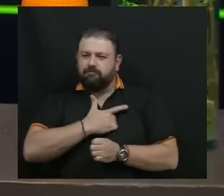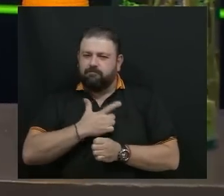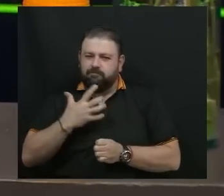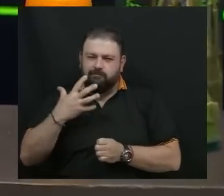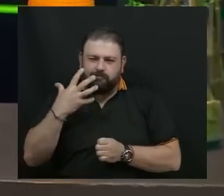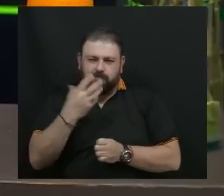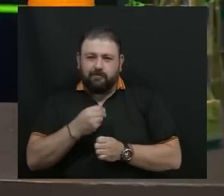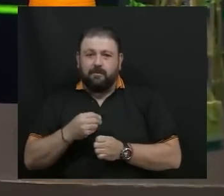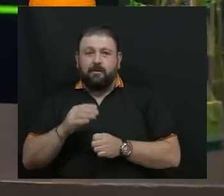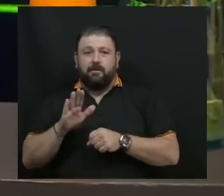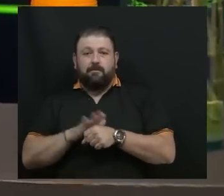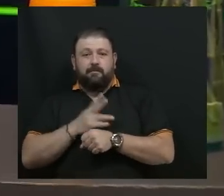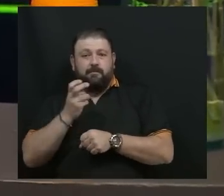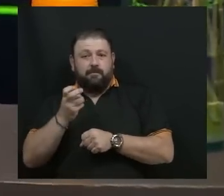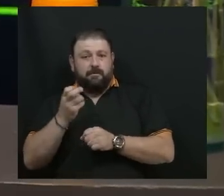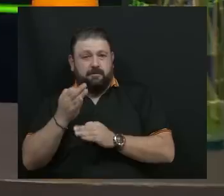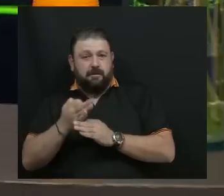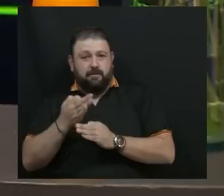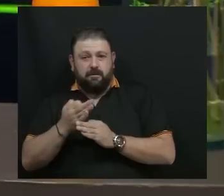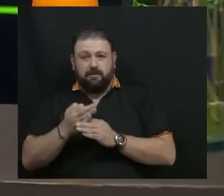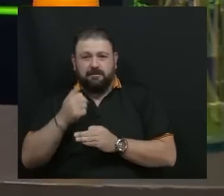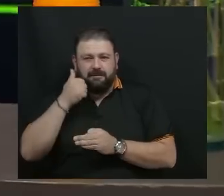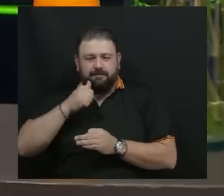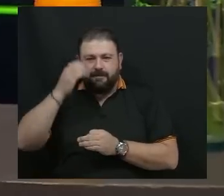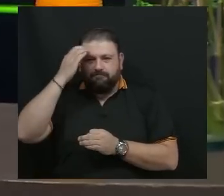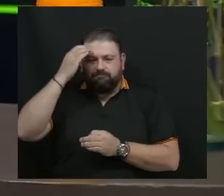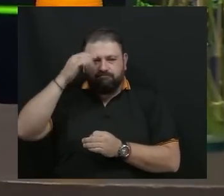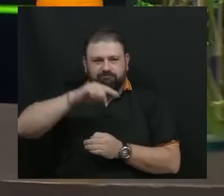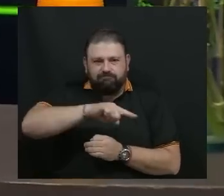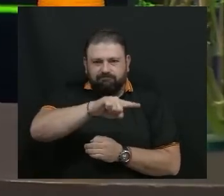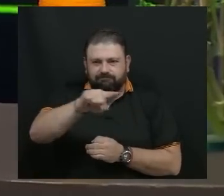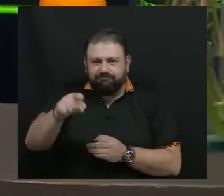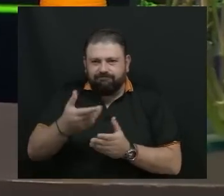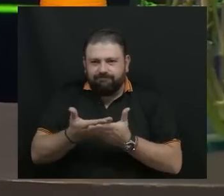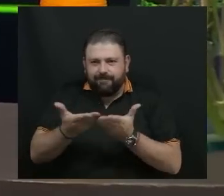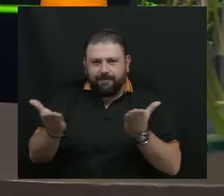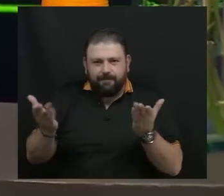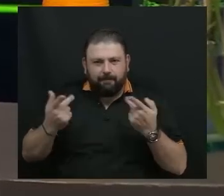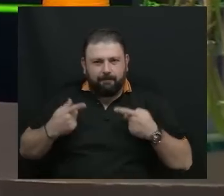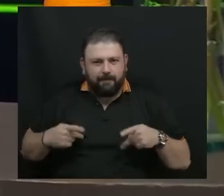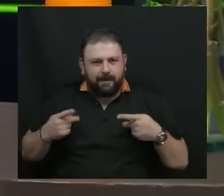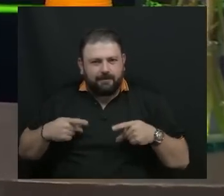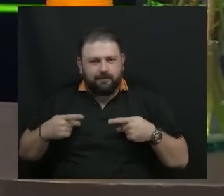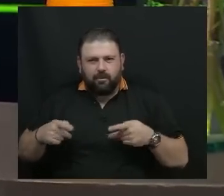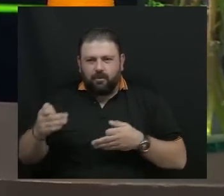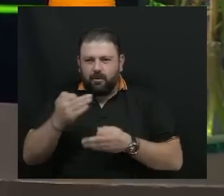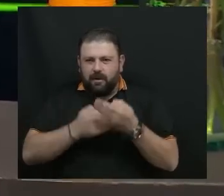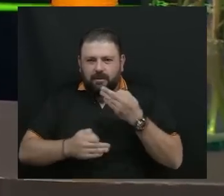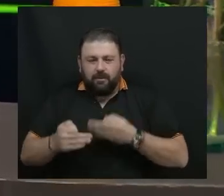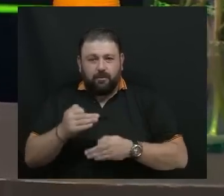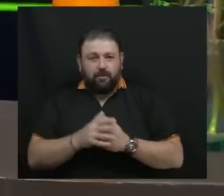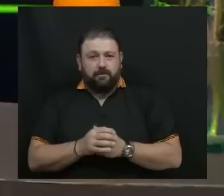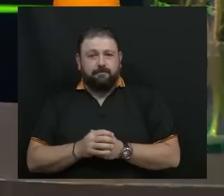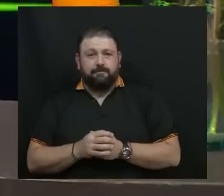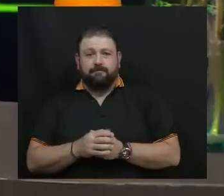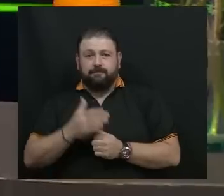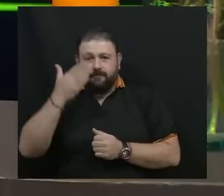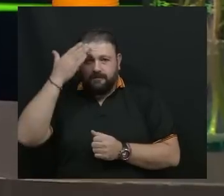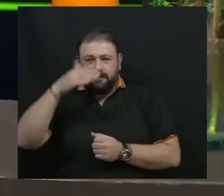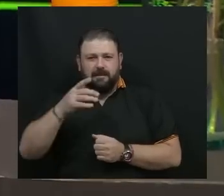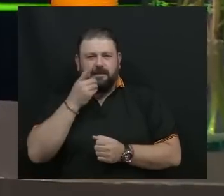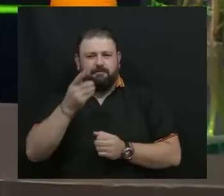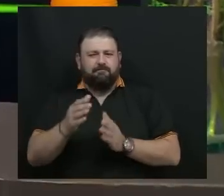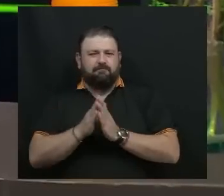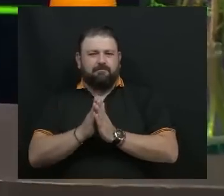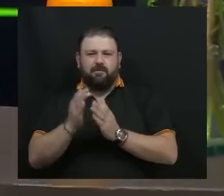por reconocer a cada persona que ha estado detrás de toda esta producción. Démosles un aplauso a todo